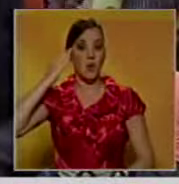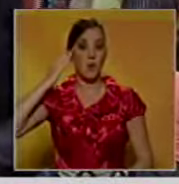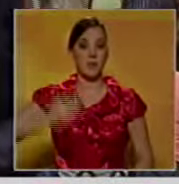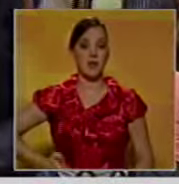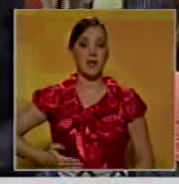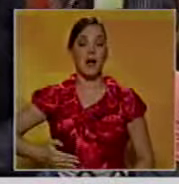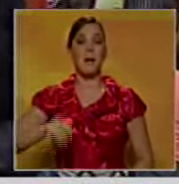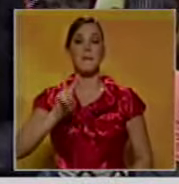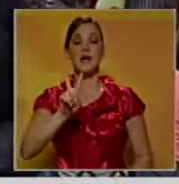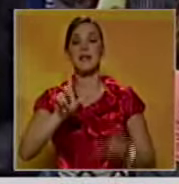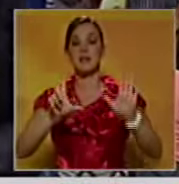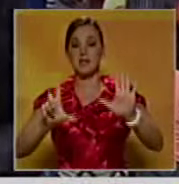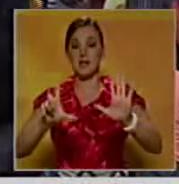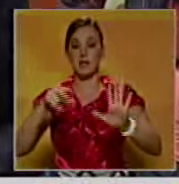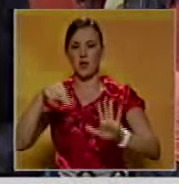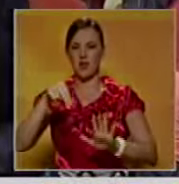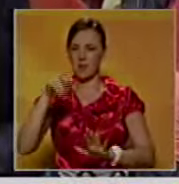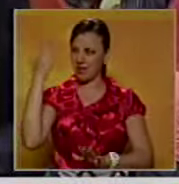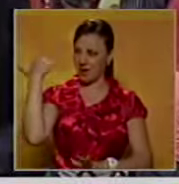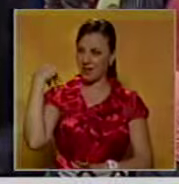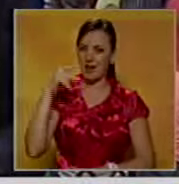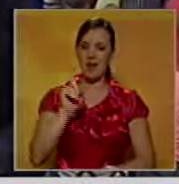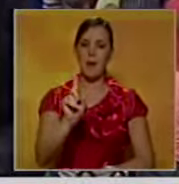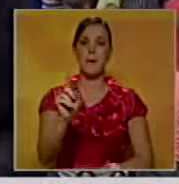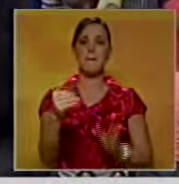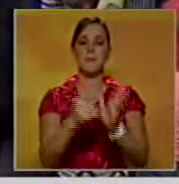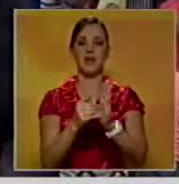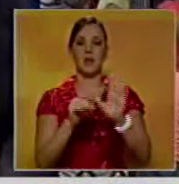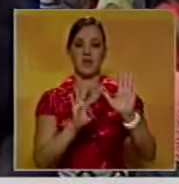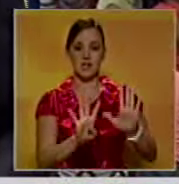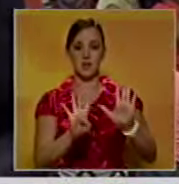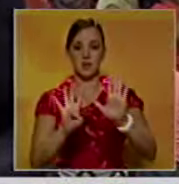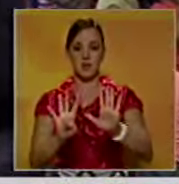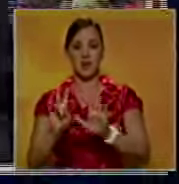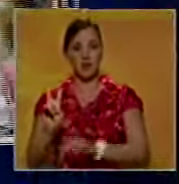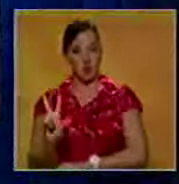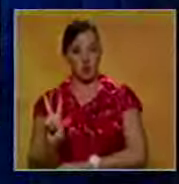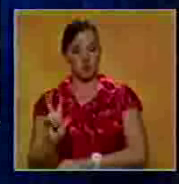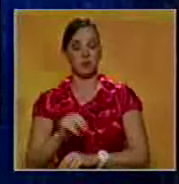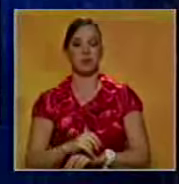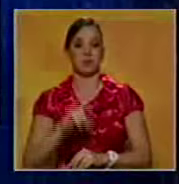del 27 de noviembre de 1992. Es la información que